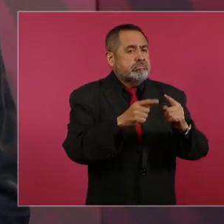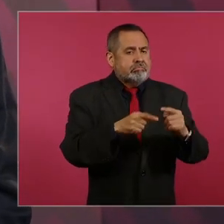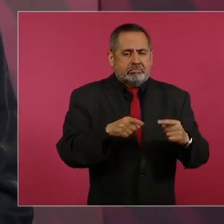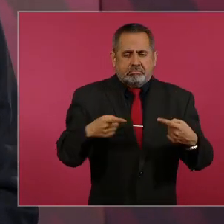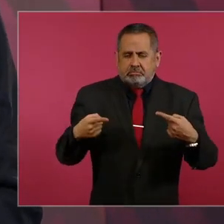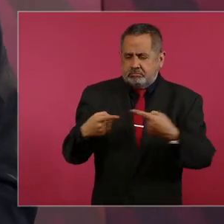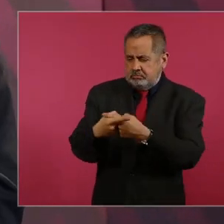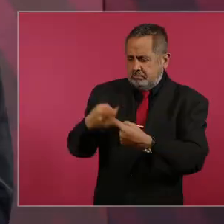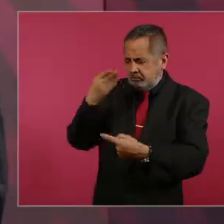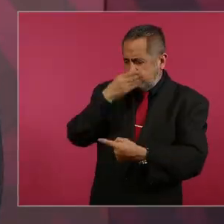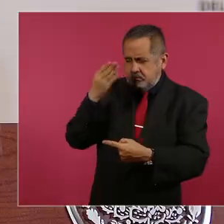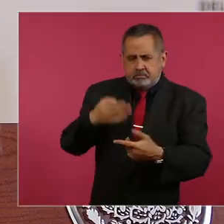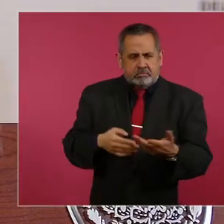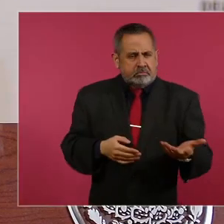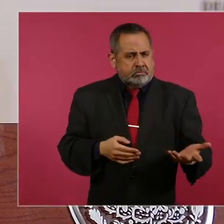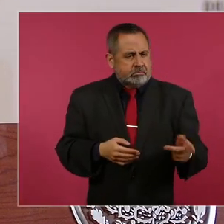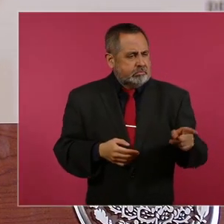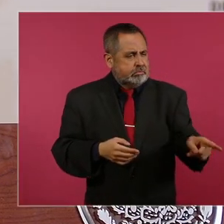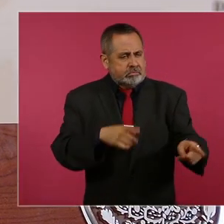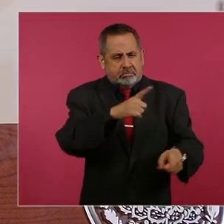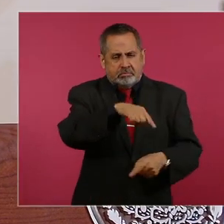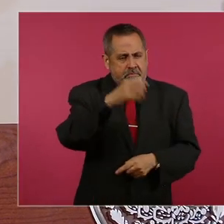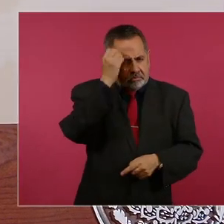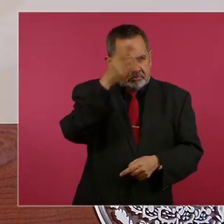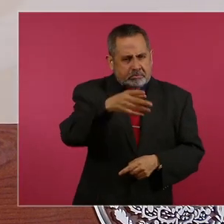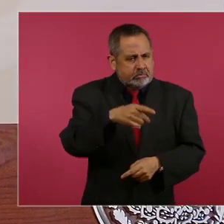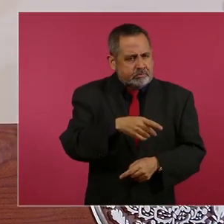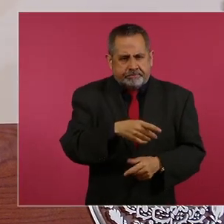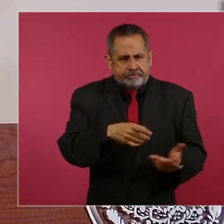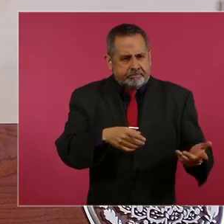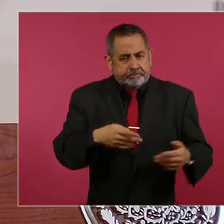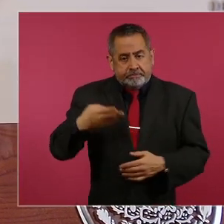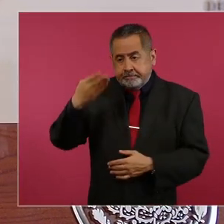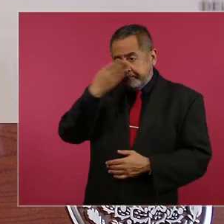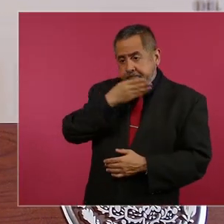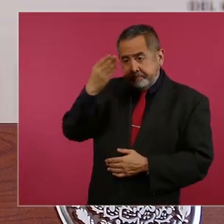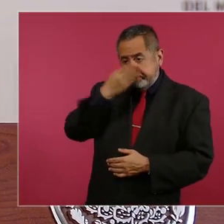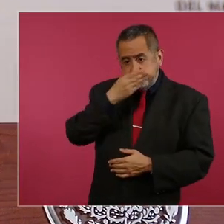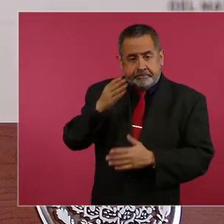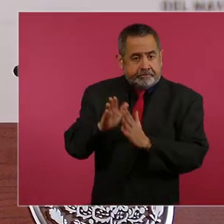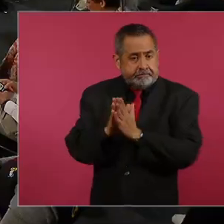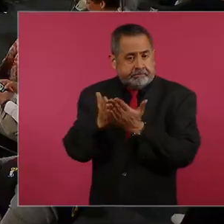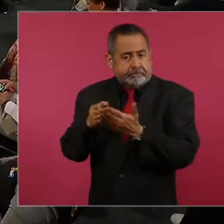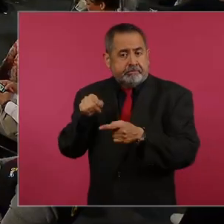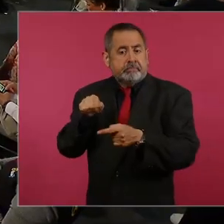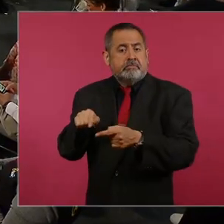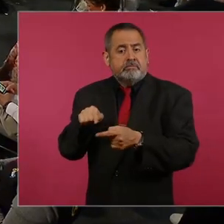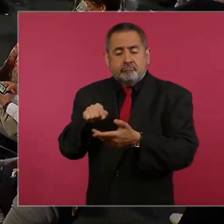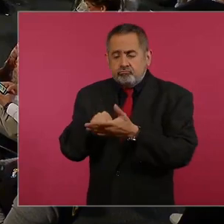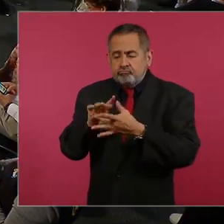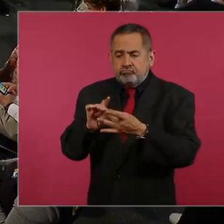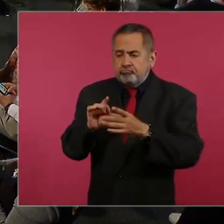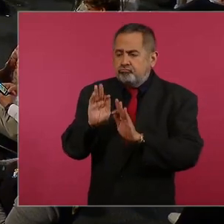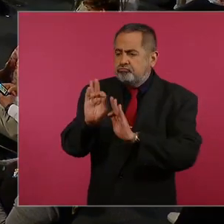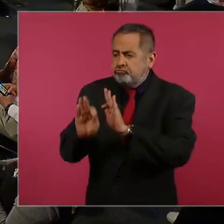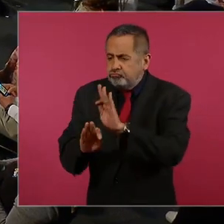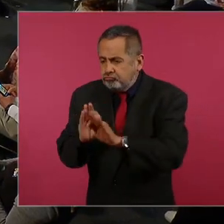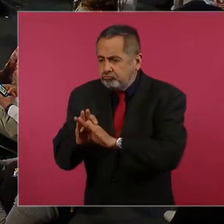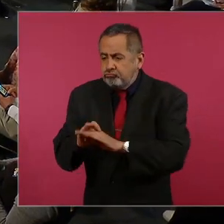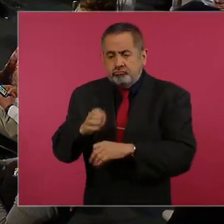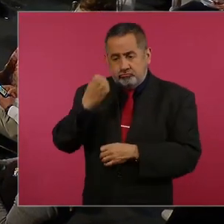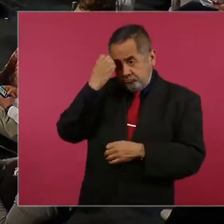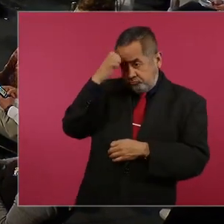se les olvida que en la Biblia se habla de tratar bien al